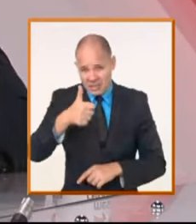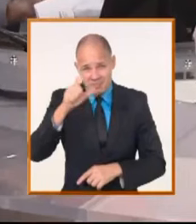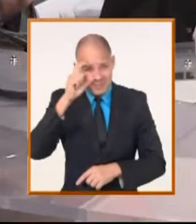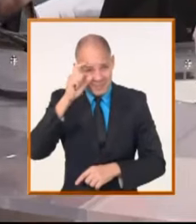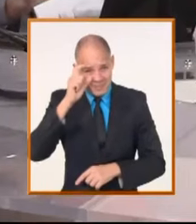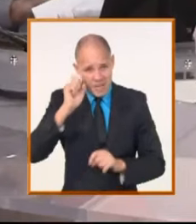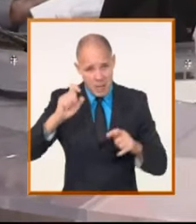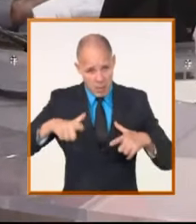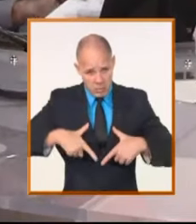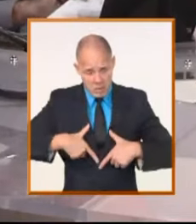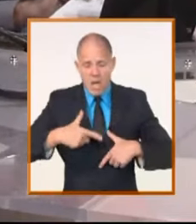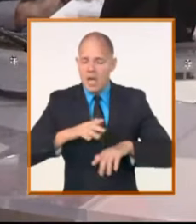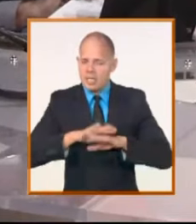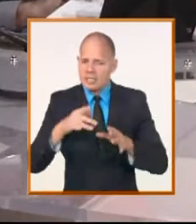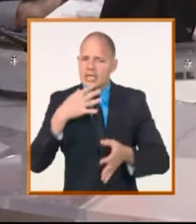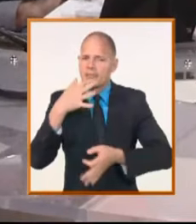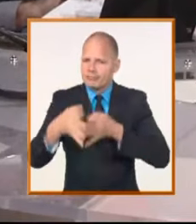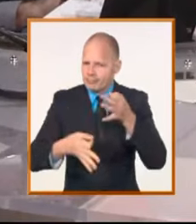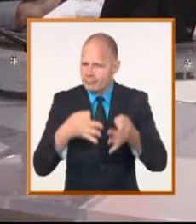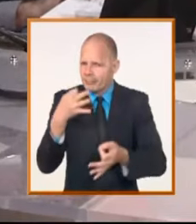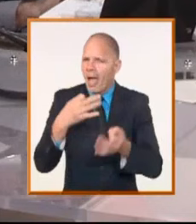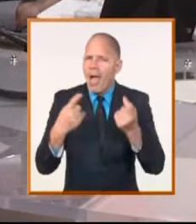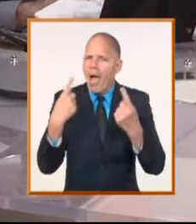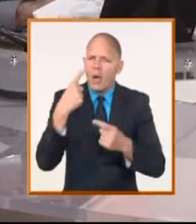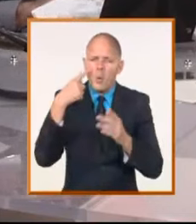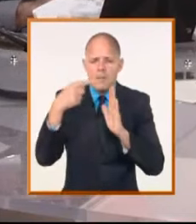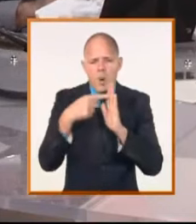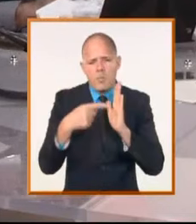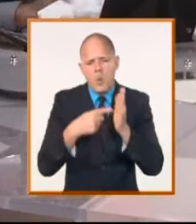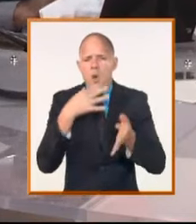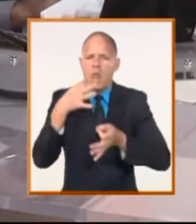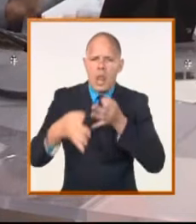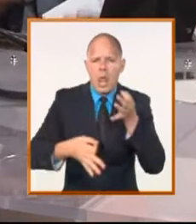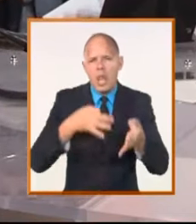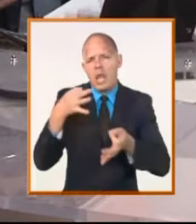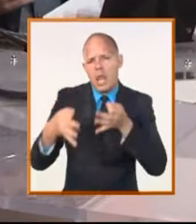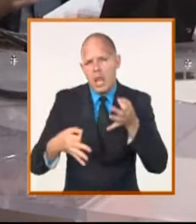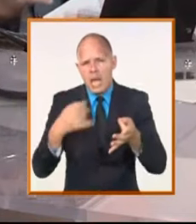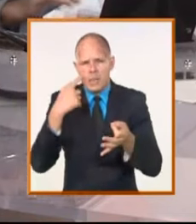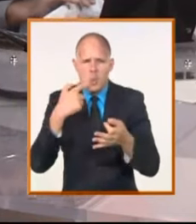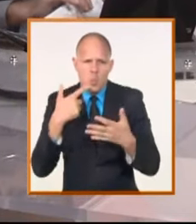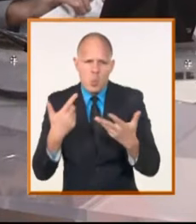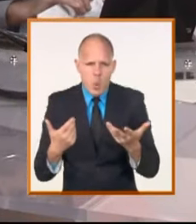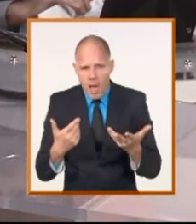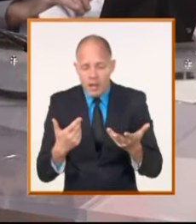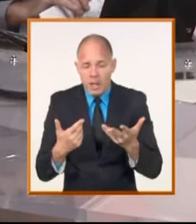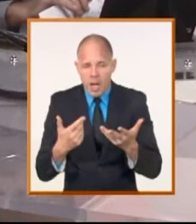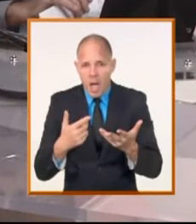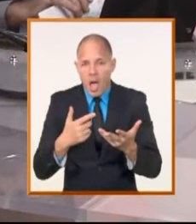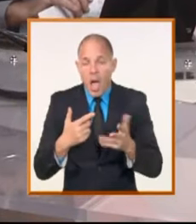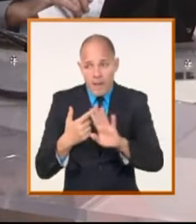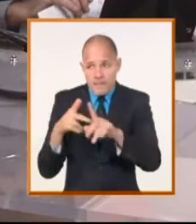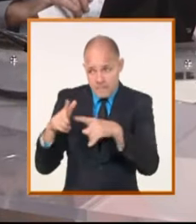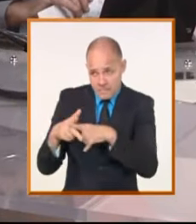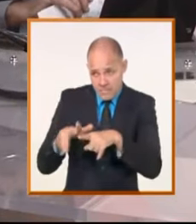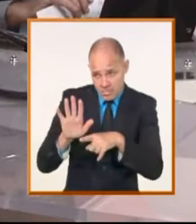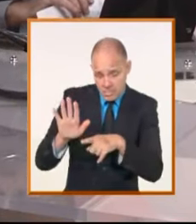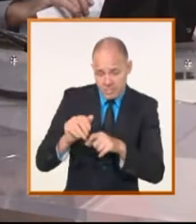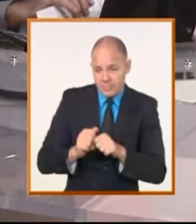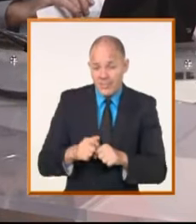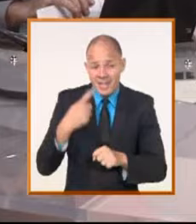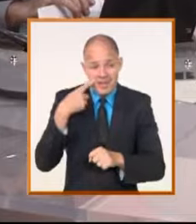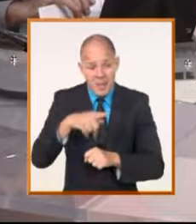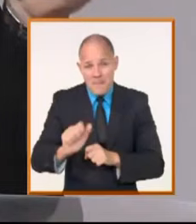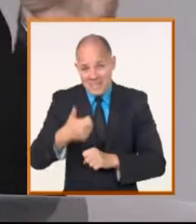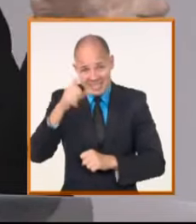mensajes que también venían por esta línea, vamos a decir... Una pequeña nota ahí es que hay un tema con Biden, es que Biden está